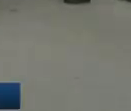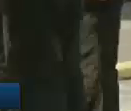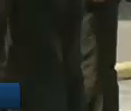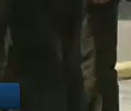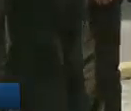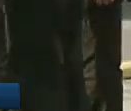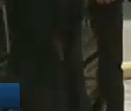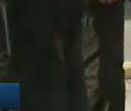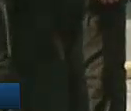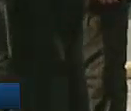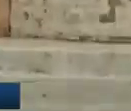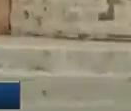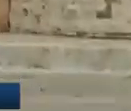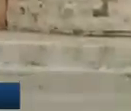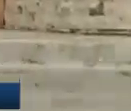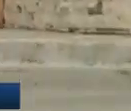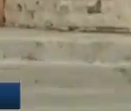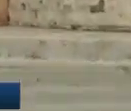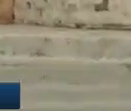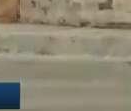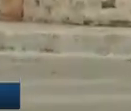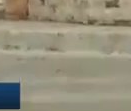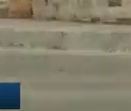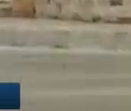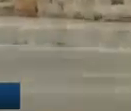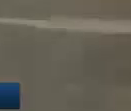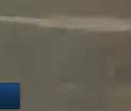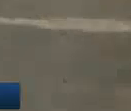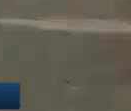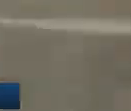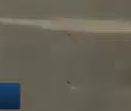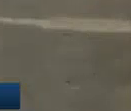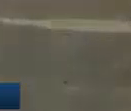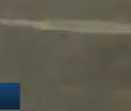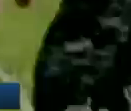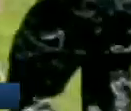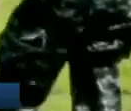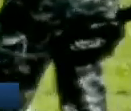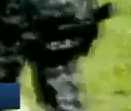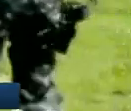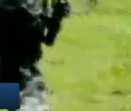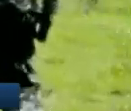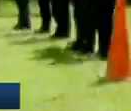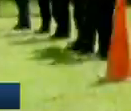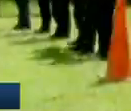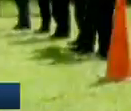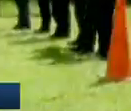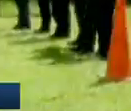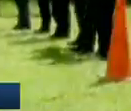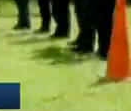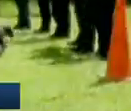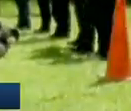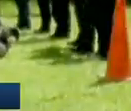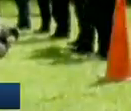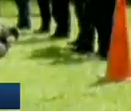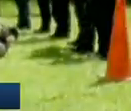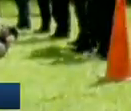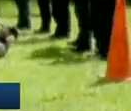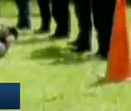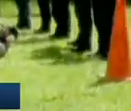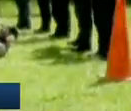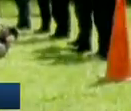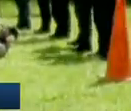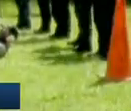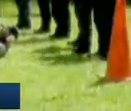Policías trabajan hasta 16 horas diarias. Además, uniformados afirman que no han sido entrenados en polígonos desde hace 4 años.